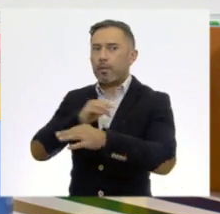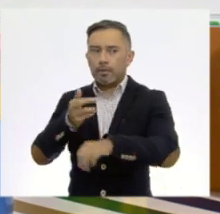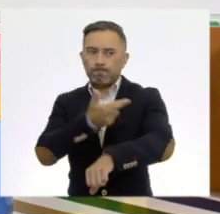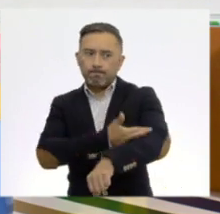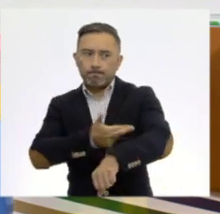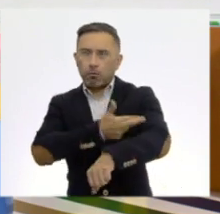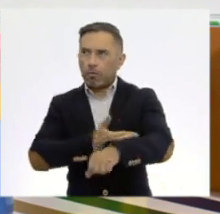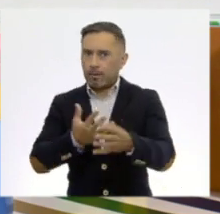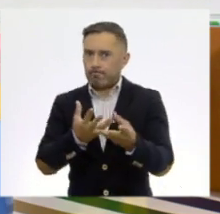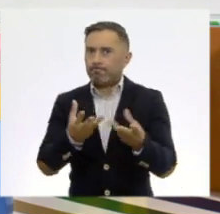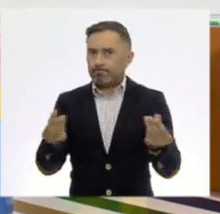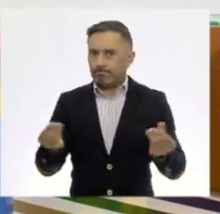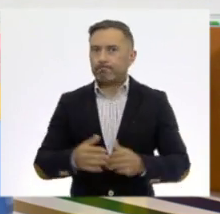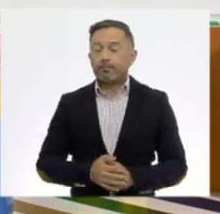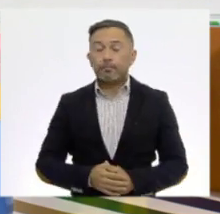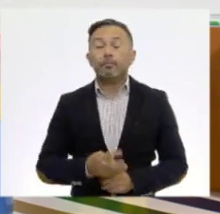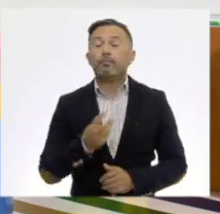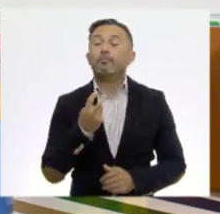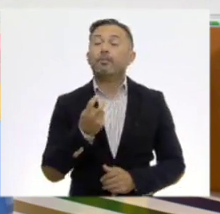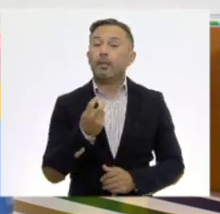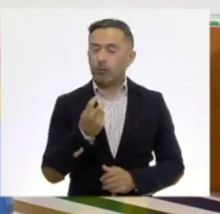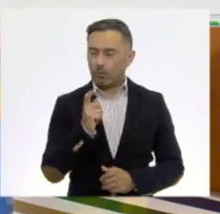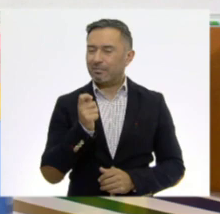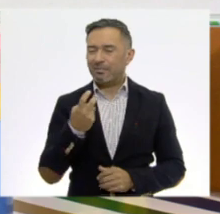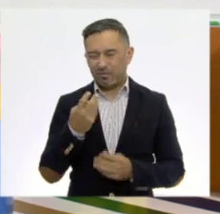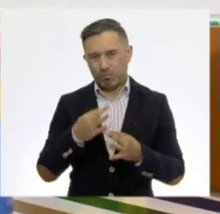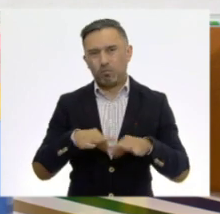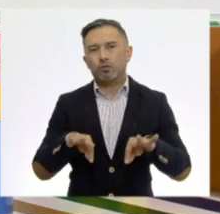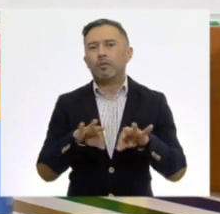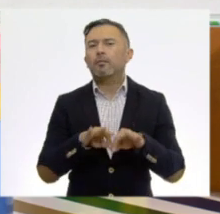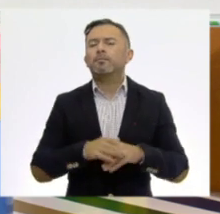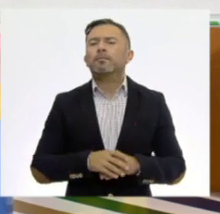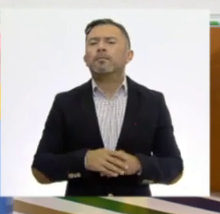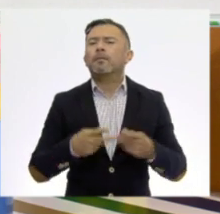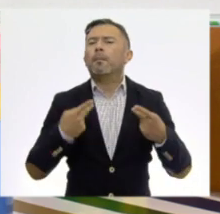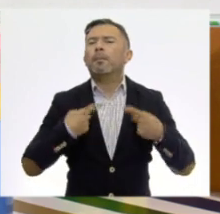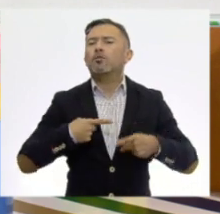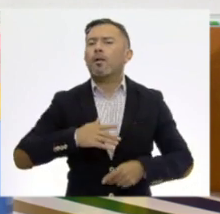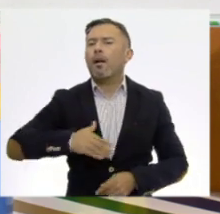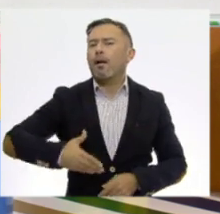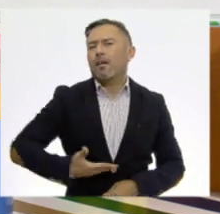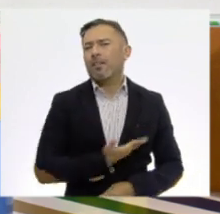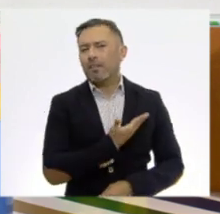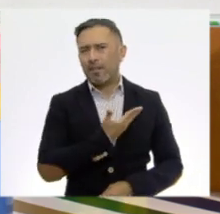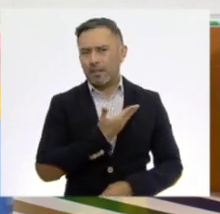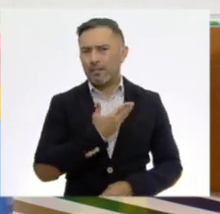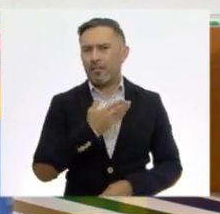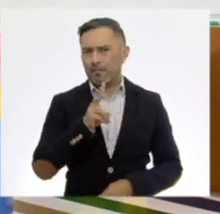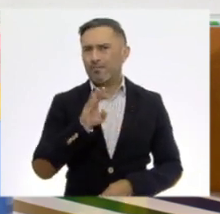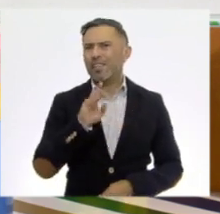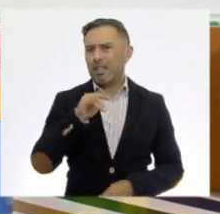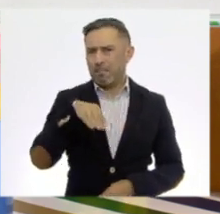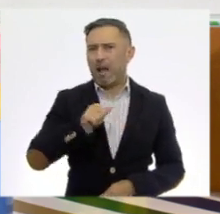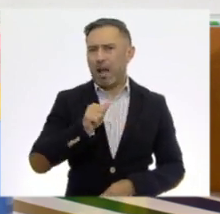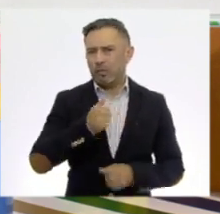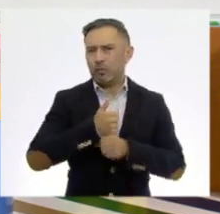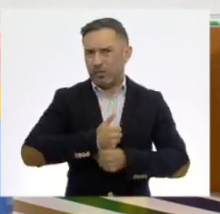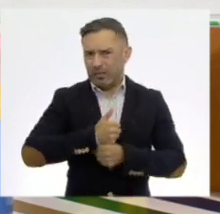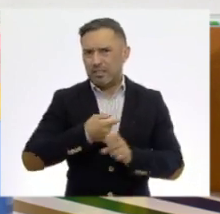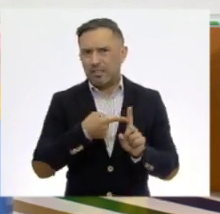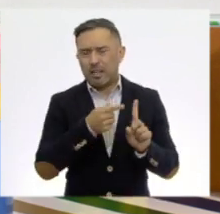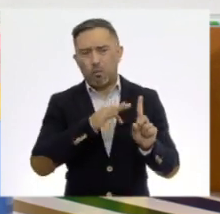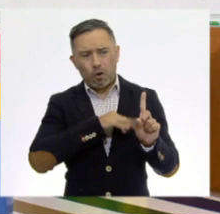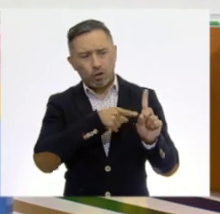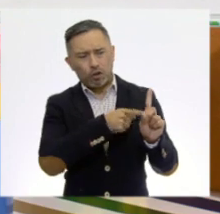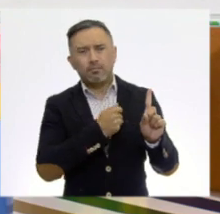que es muy importante que reconozcamos es qué sucede con la víctima, cómo es que se siente ante esta situación